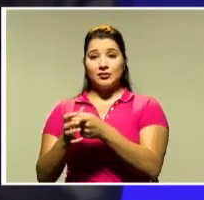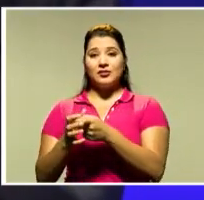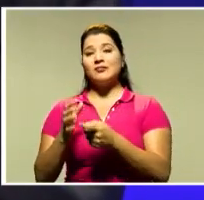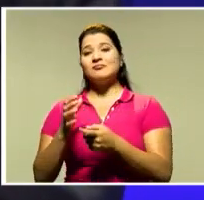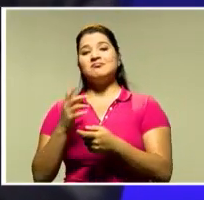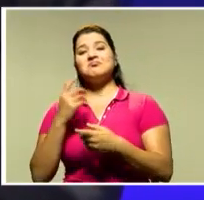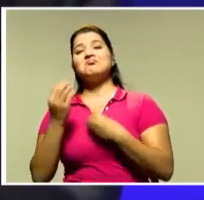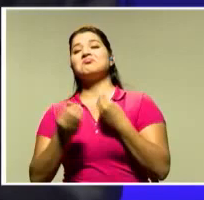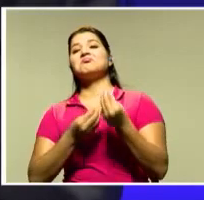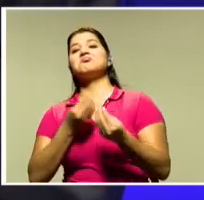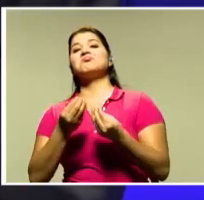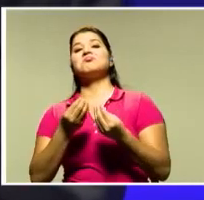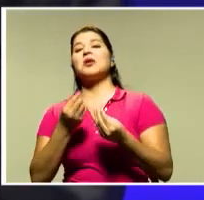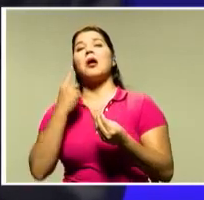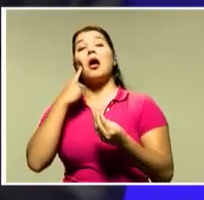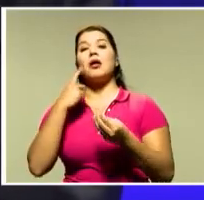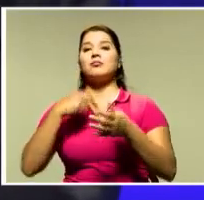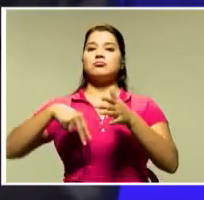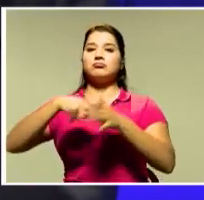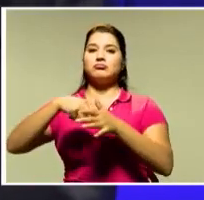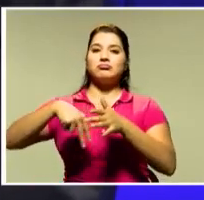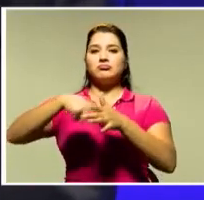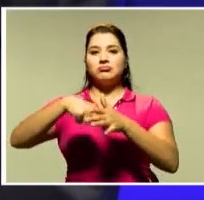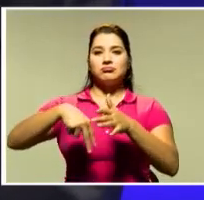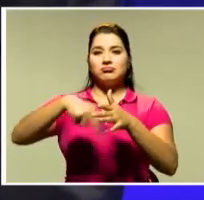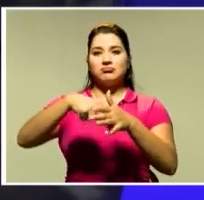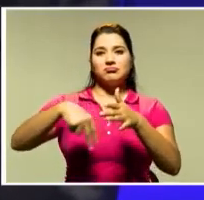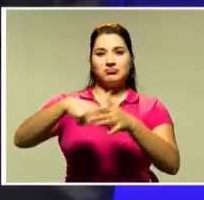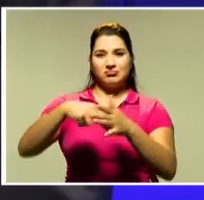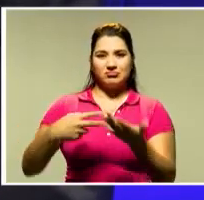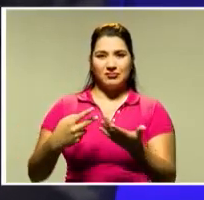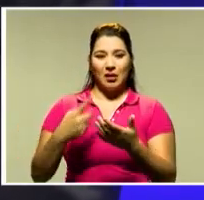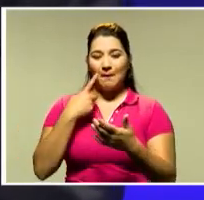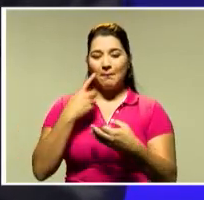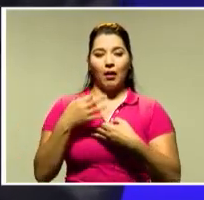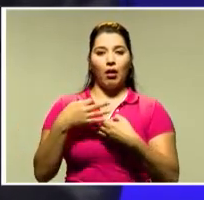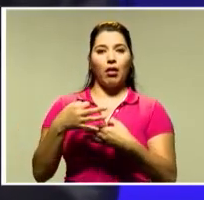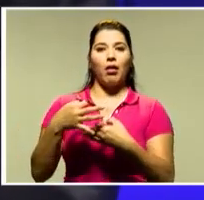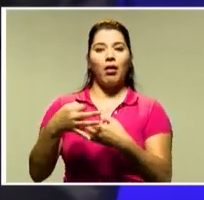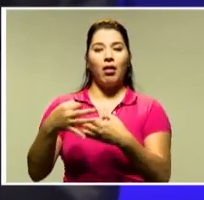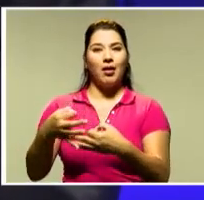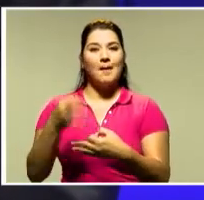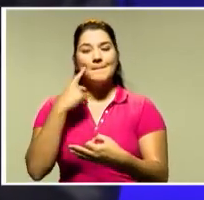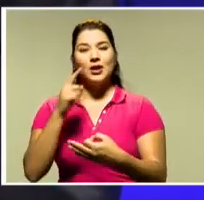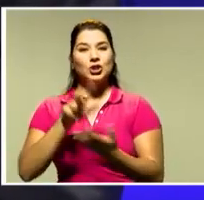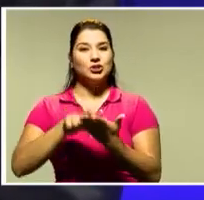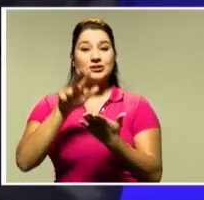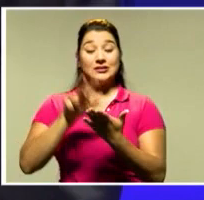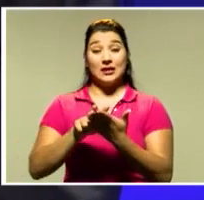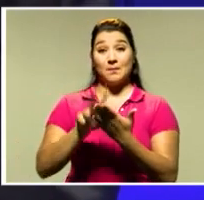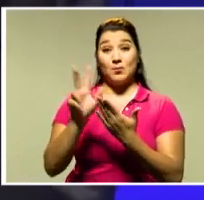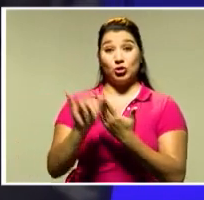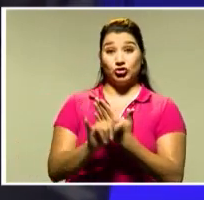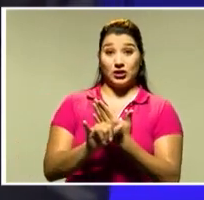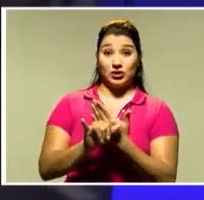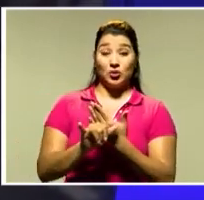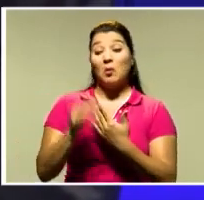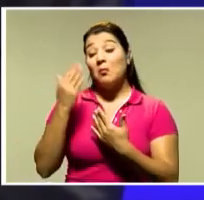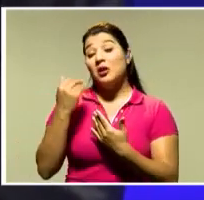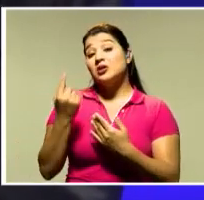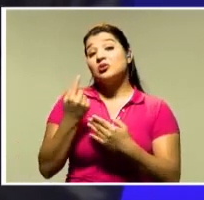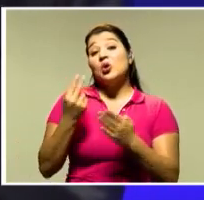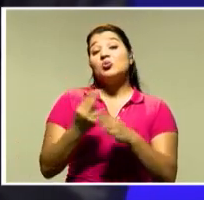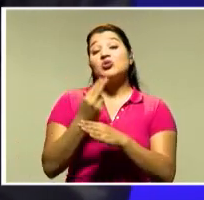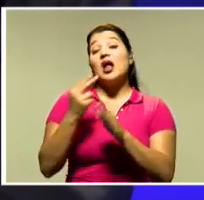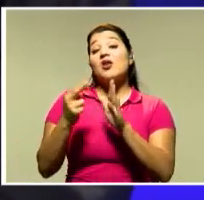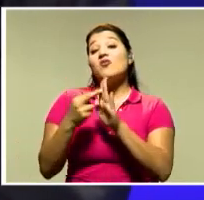tener un derecho de veto que realmente no les correspondía ni en justicia, solamente porque podían usar el reglamento